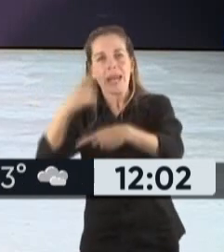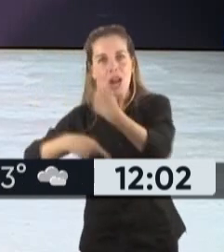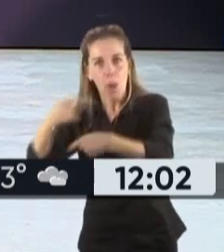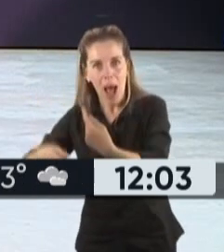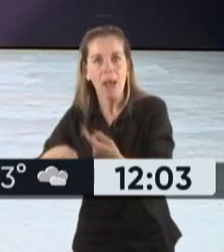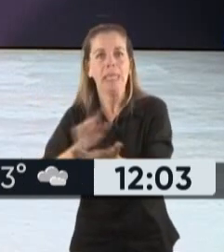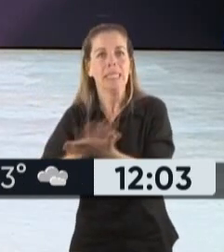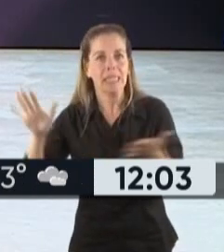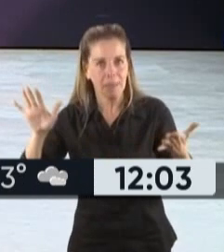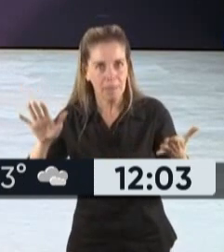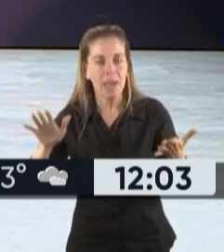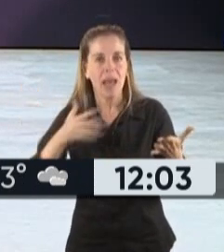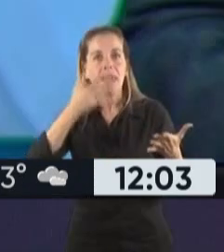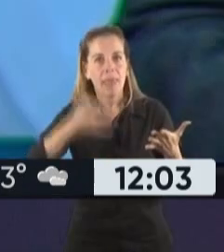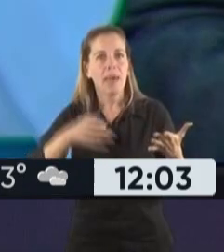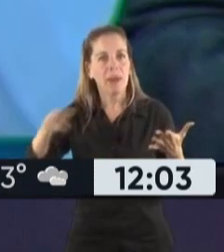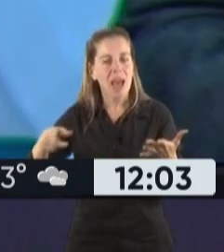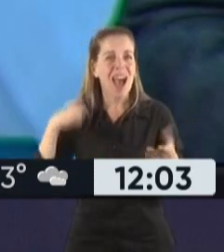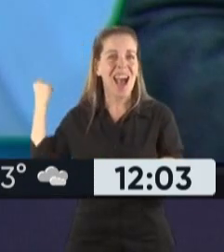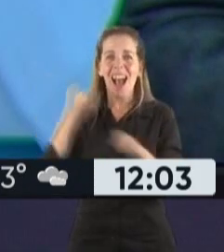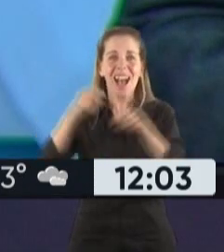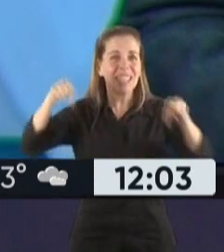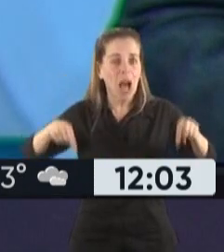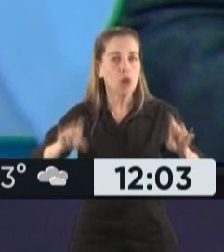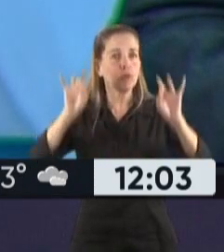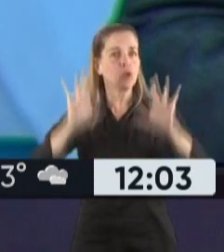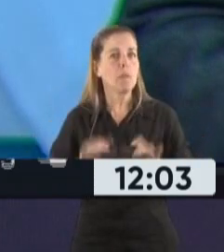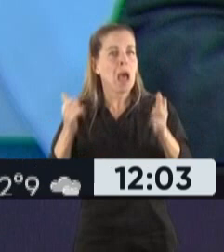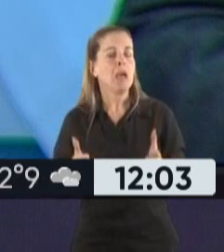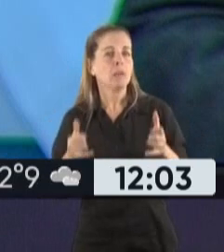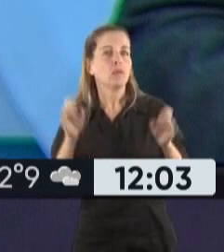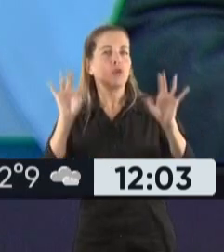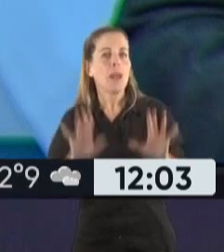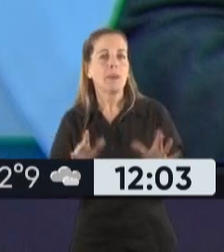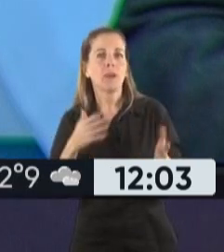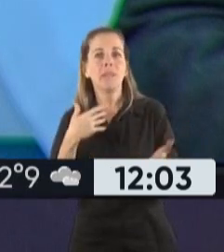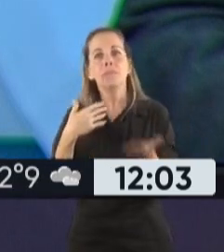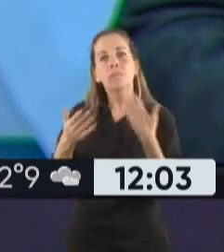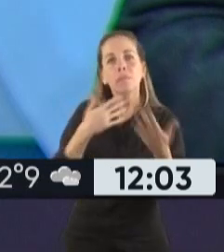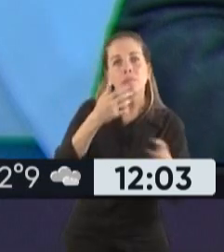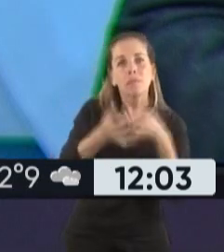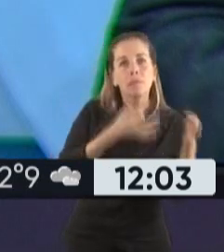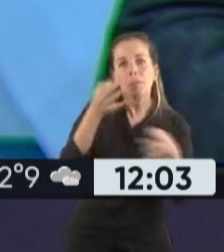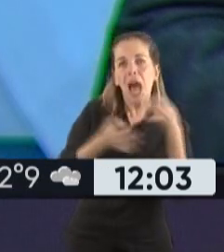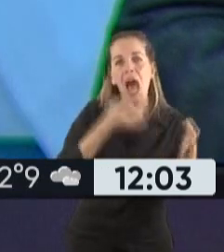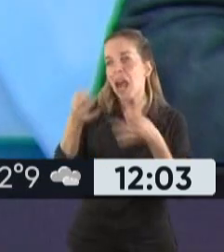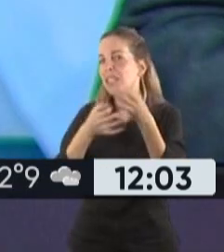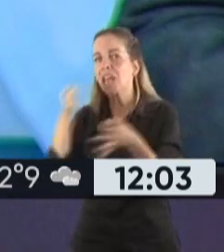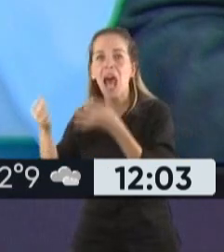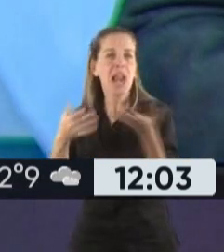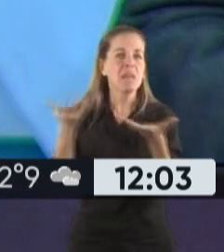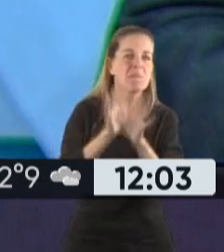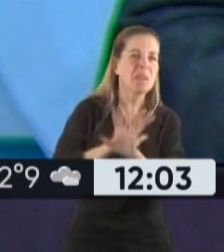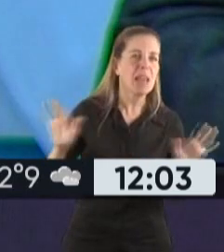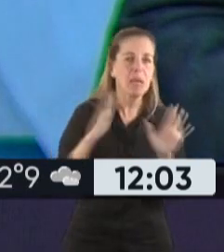sustentables. La verdad es que hasta el día de hoy lo único que tengo son charlas con Kerry, pero de dinero ni